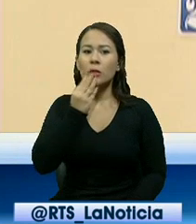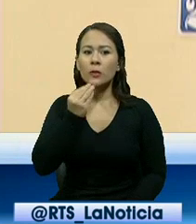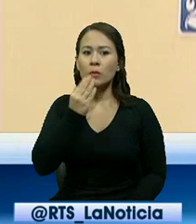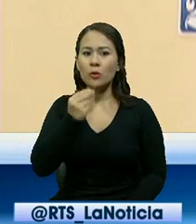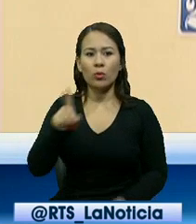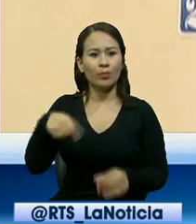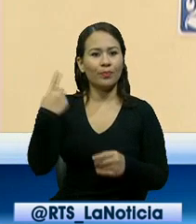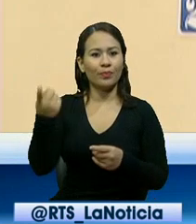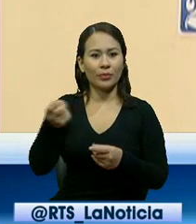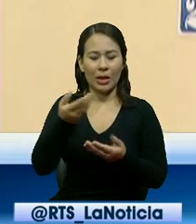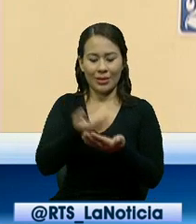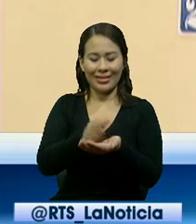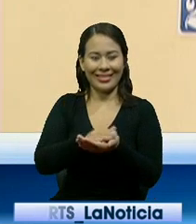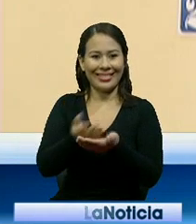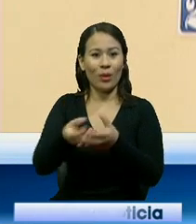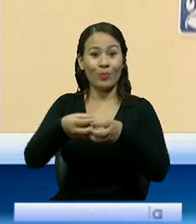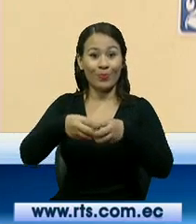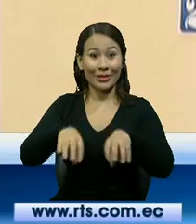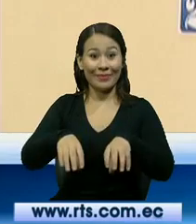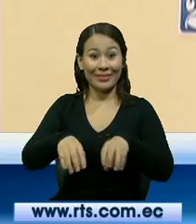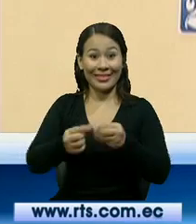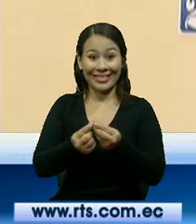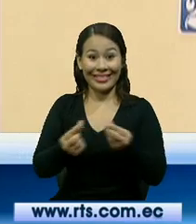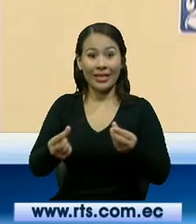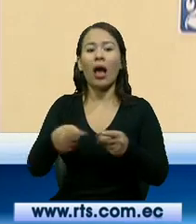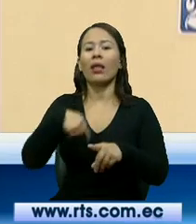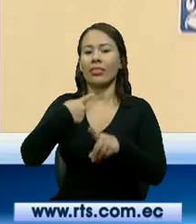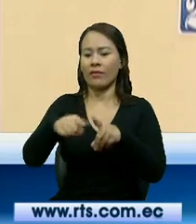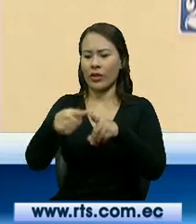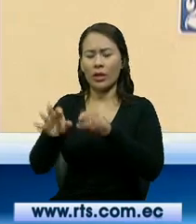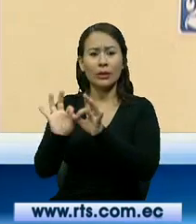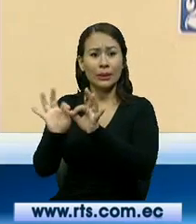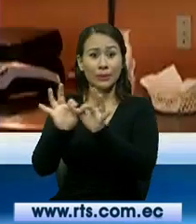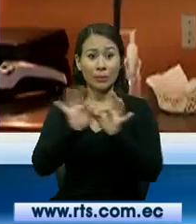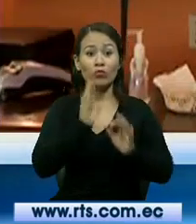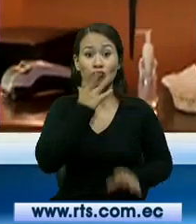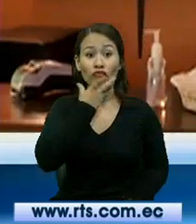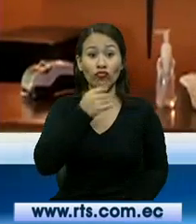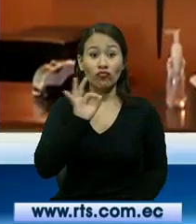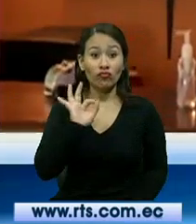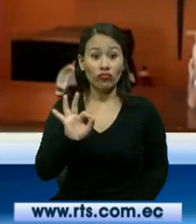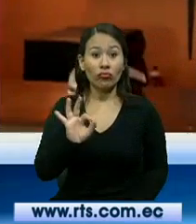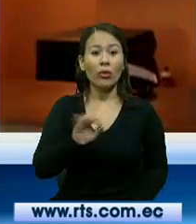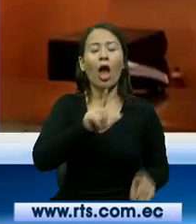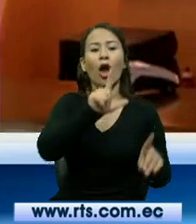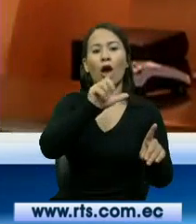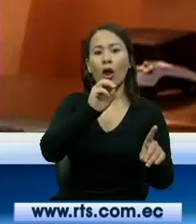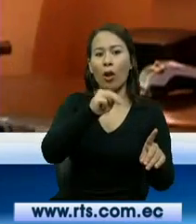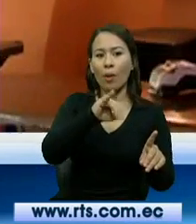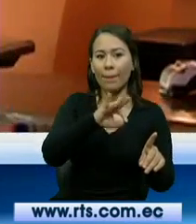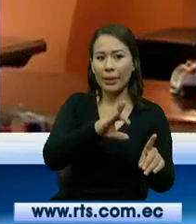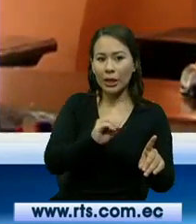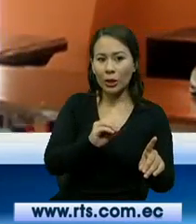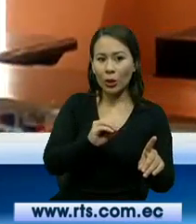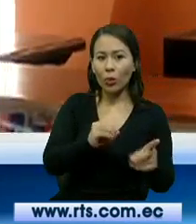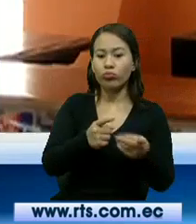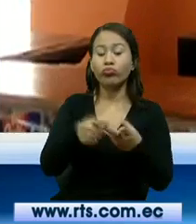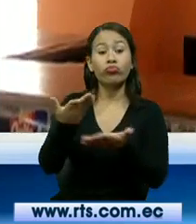ambateño y también tenemos platitos más elaborados más más finos como lomitos